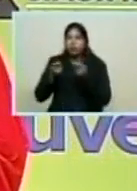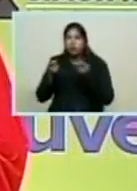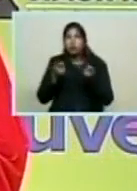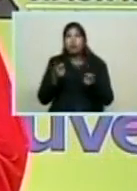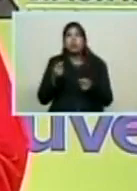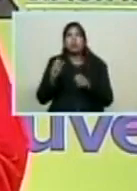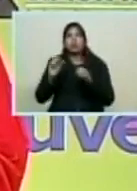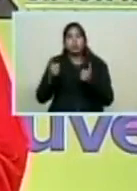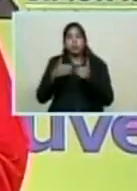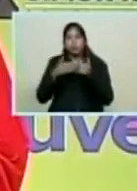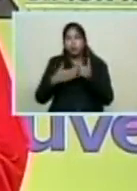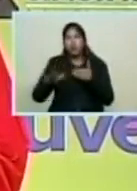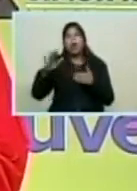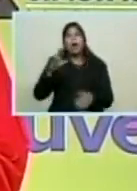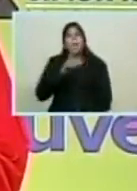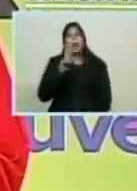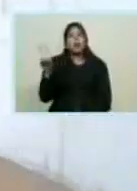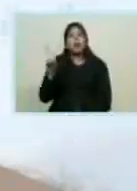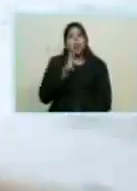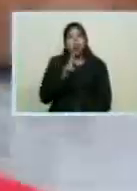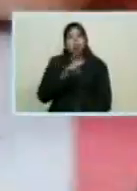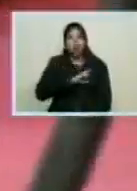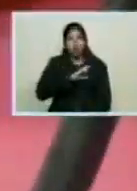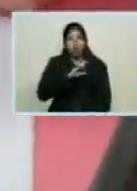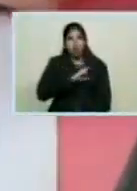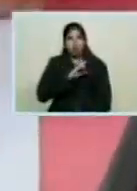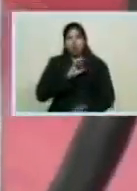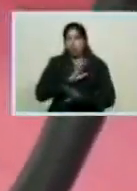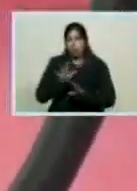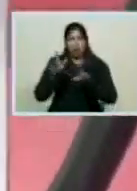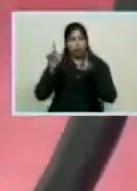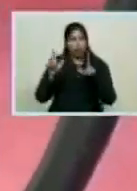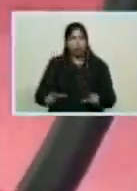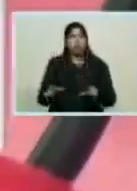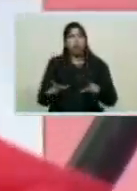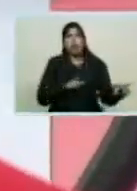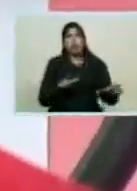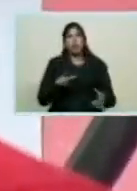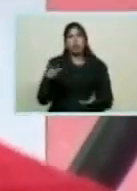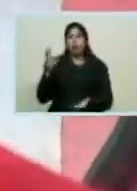del 22 de enero. Aprobado. Ejecútese.